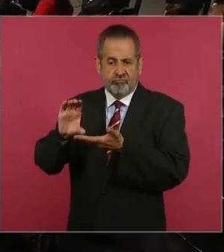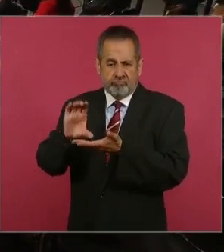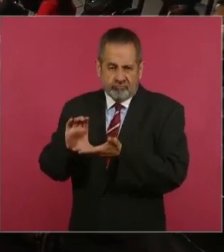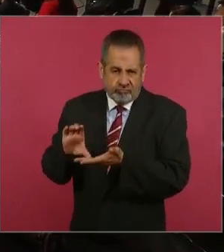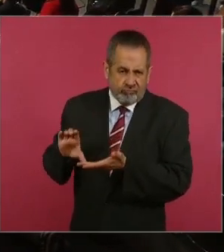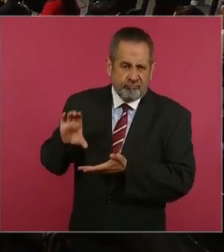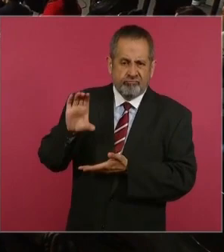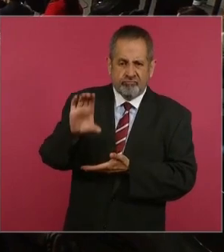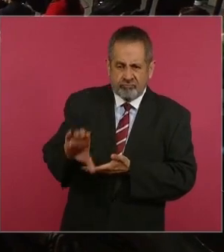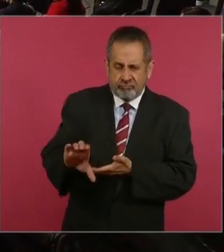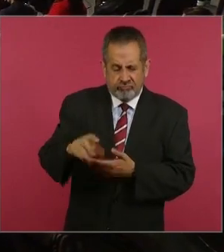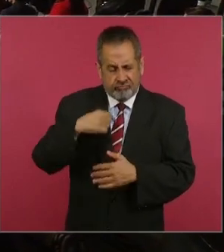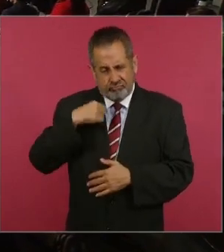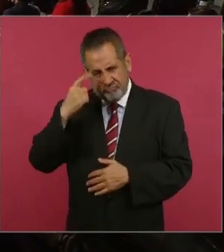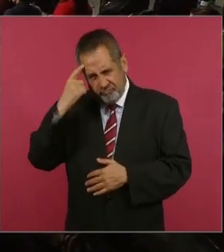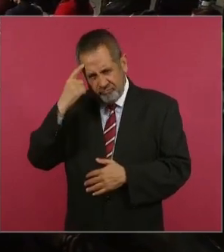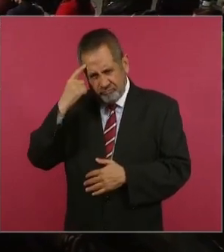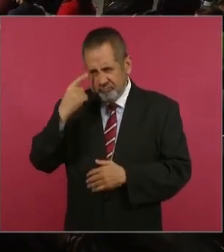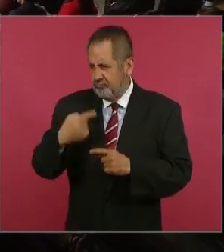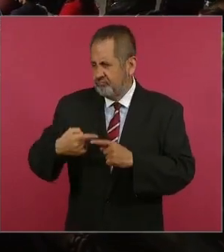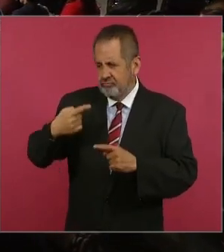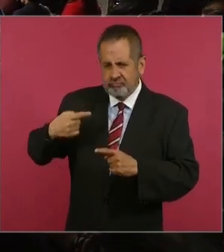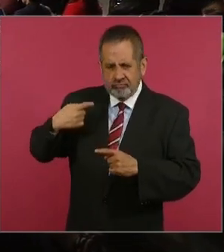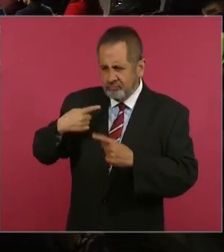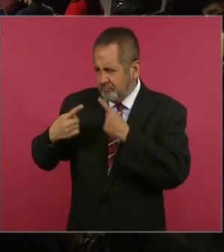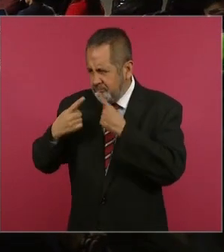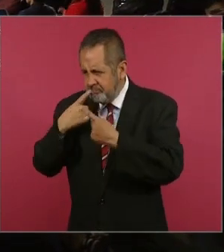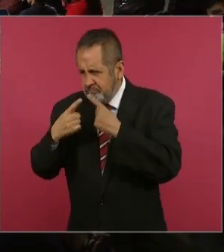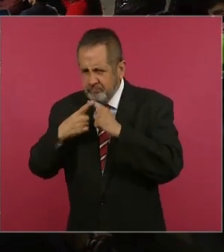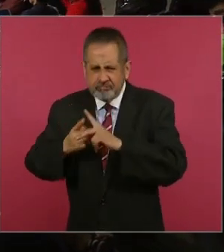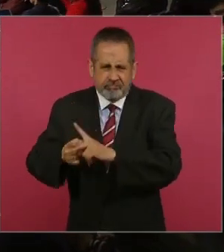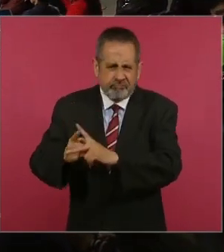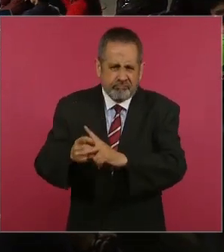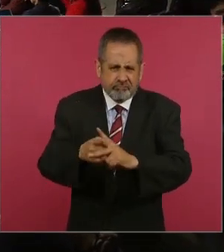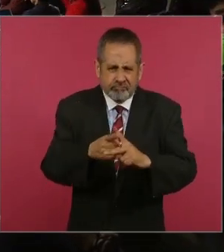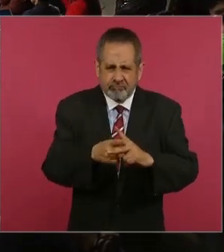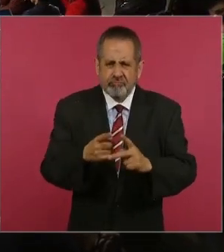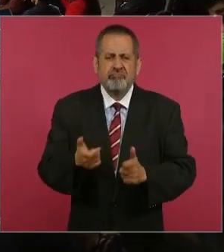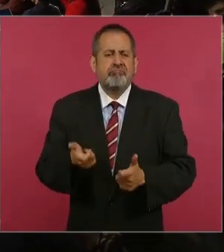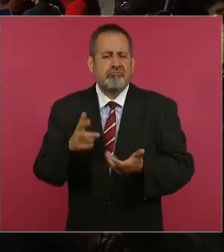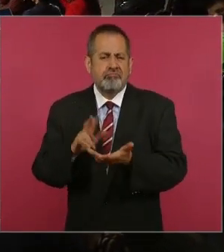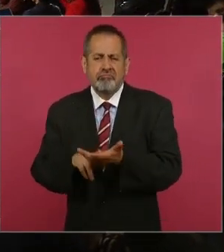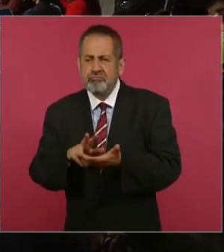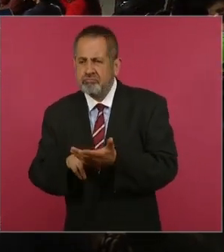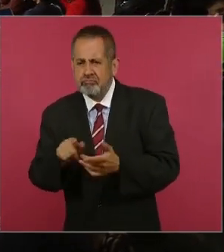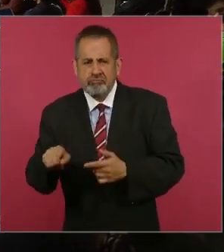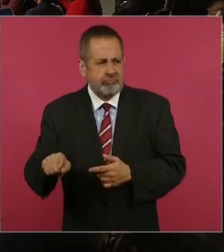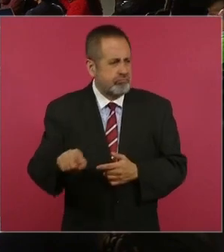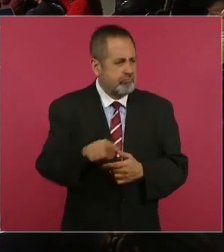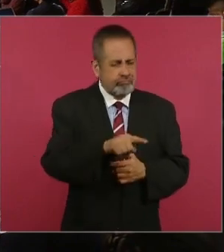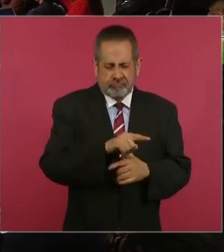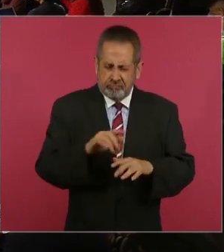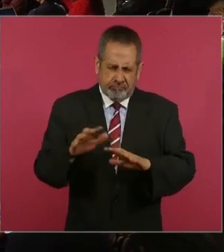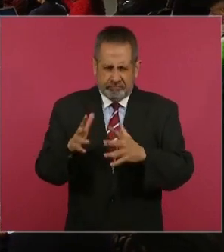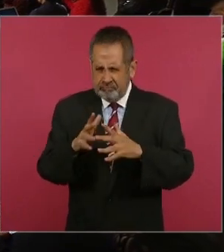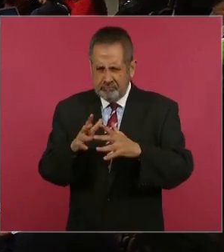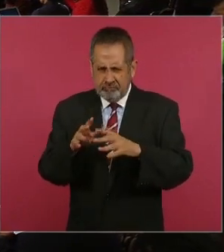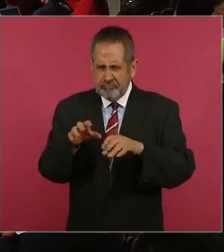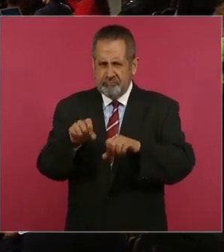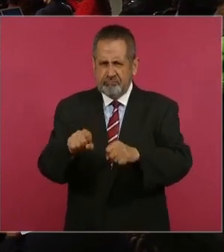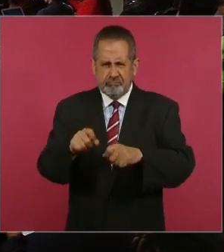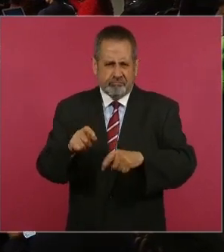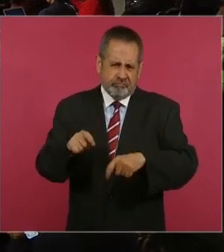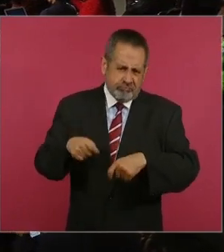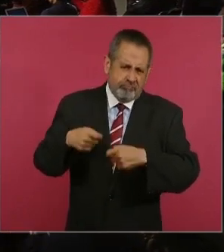estamos ya varios días trabajando para aproximar lo más posible a